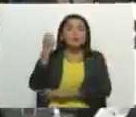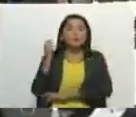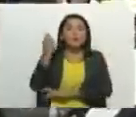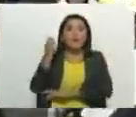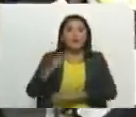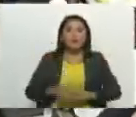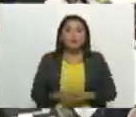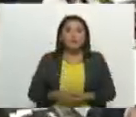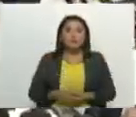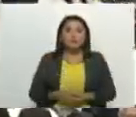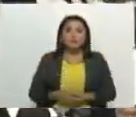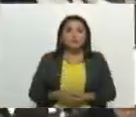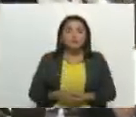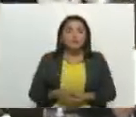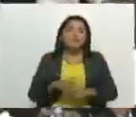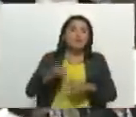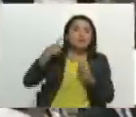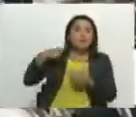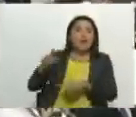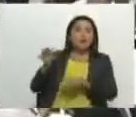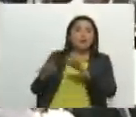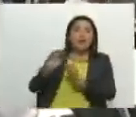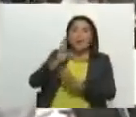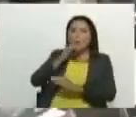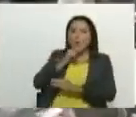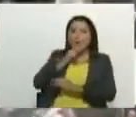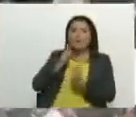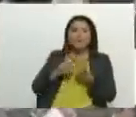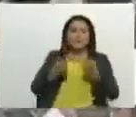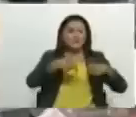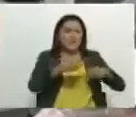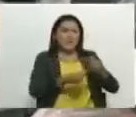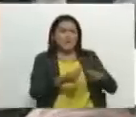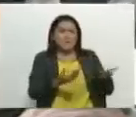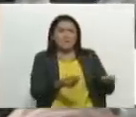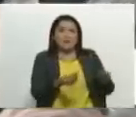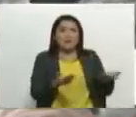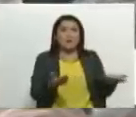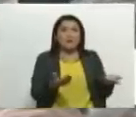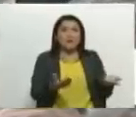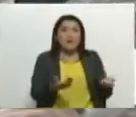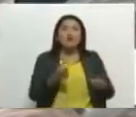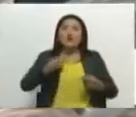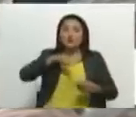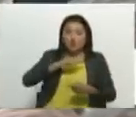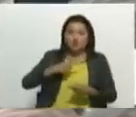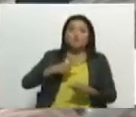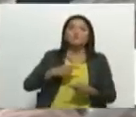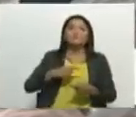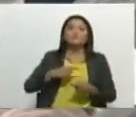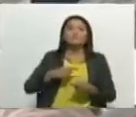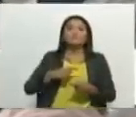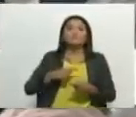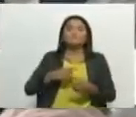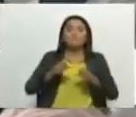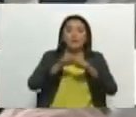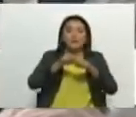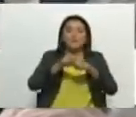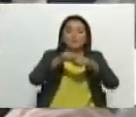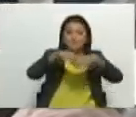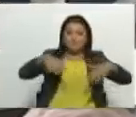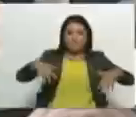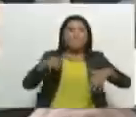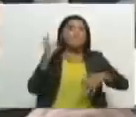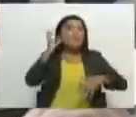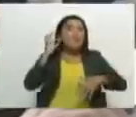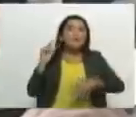un flaco favor al ejercicio por la que estamos en este espacio. Así que exigimos desde la Red Bolivariana de